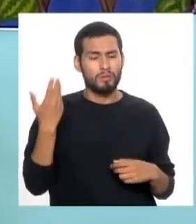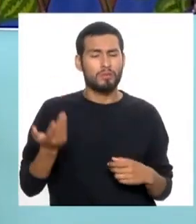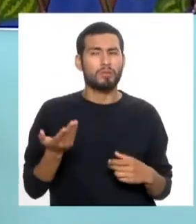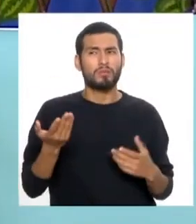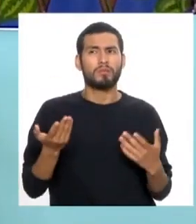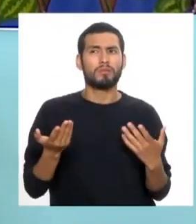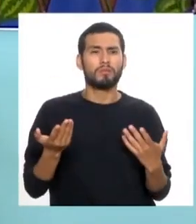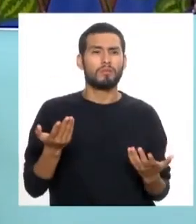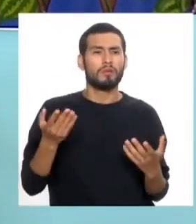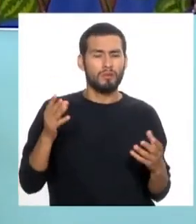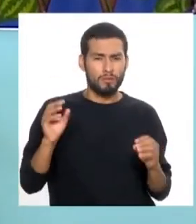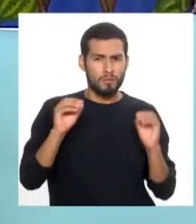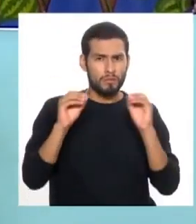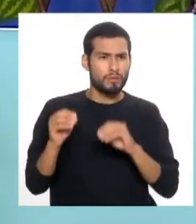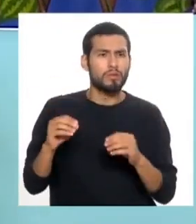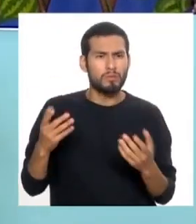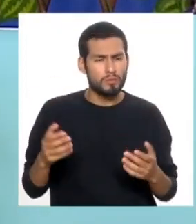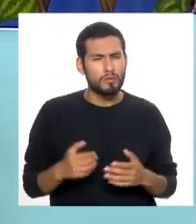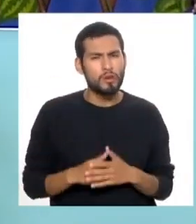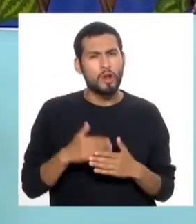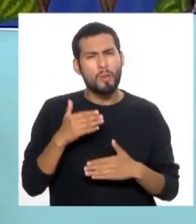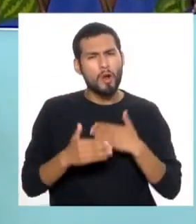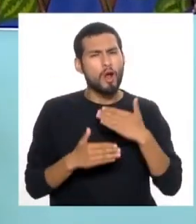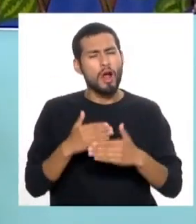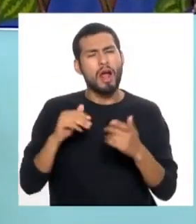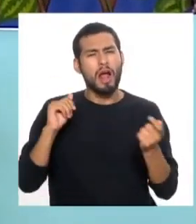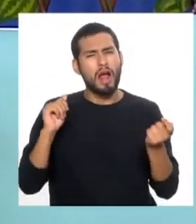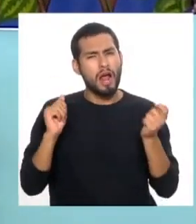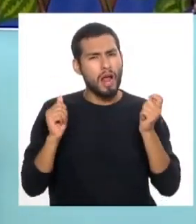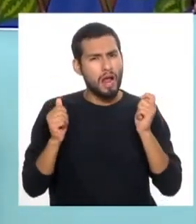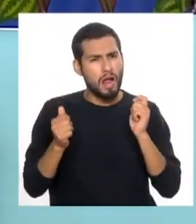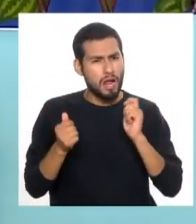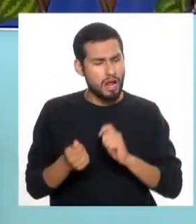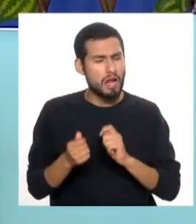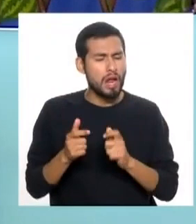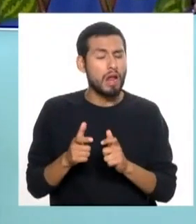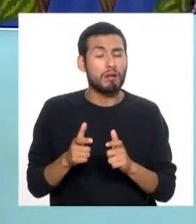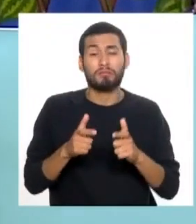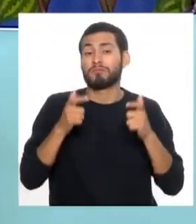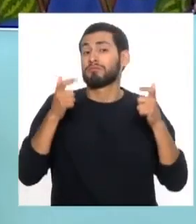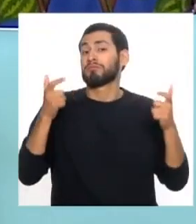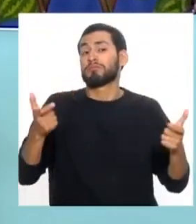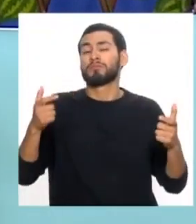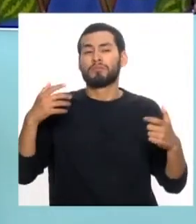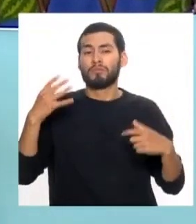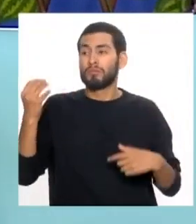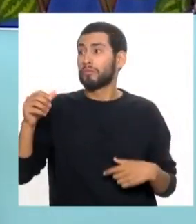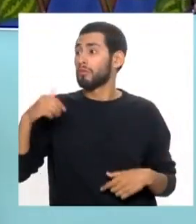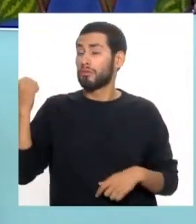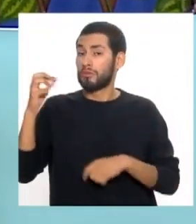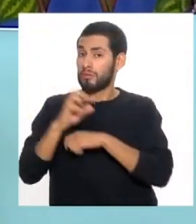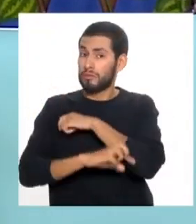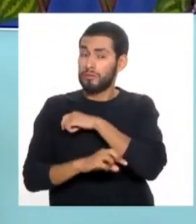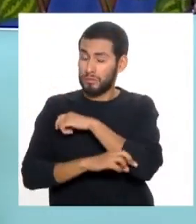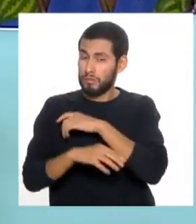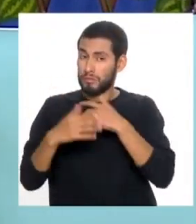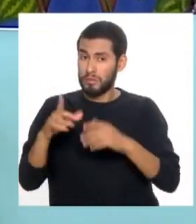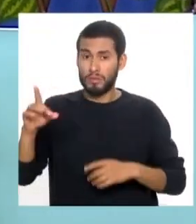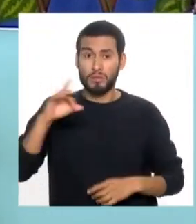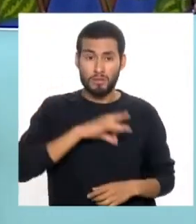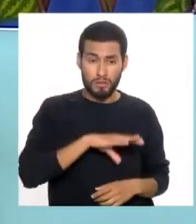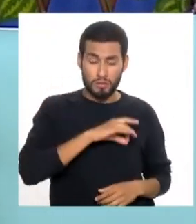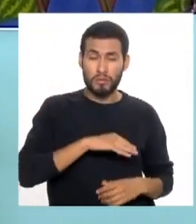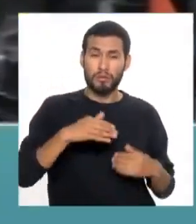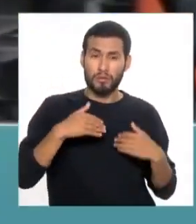puedan implementar. Entonces es un proceso de transición bastante grande que tenemos que apostar porque otros países ya lo están dando. Chile tiene